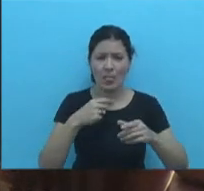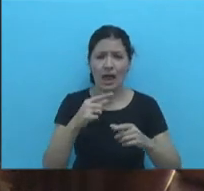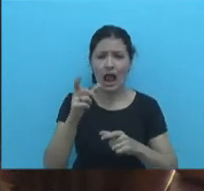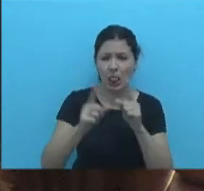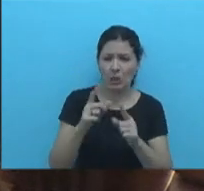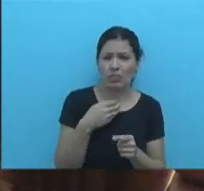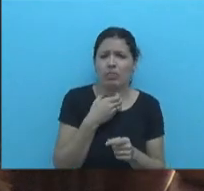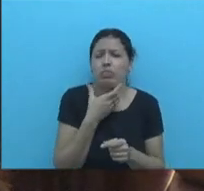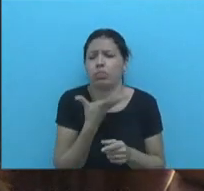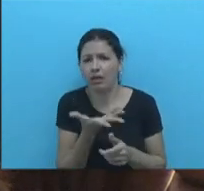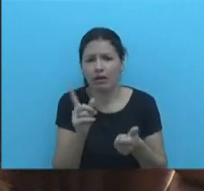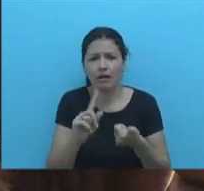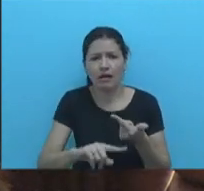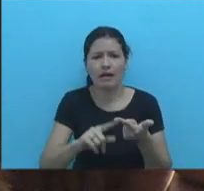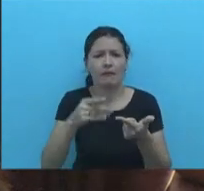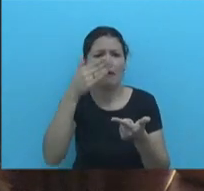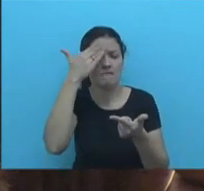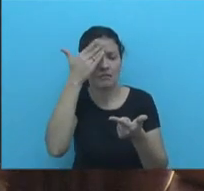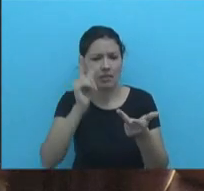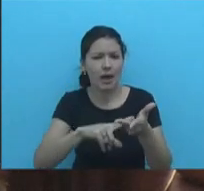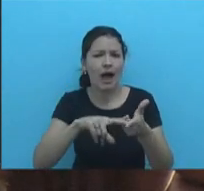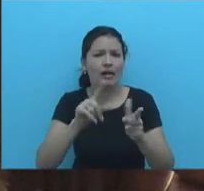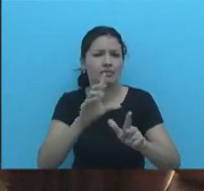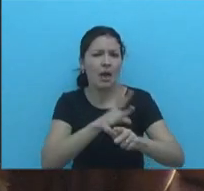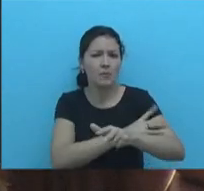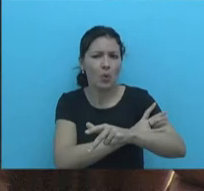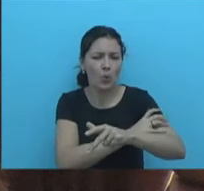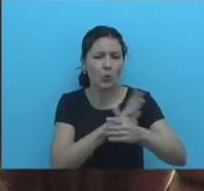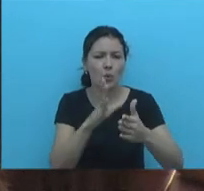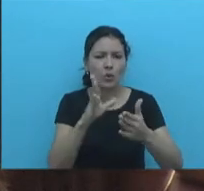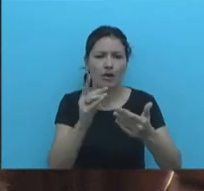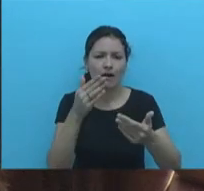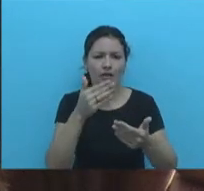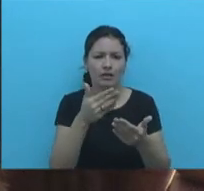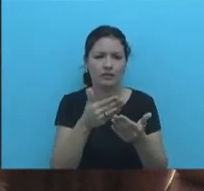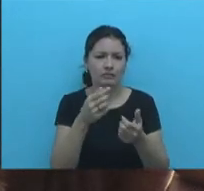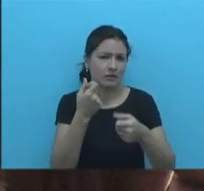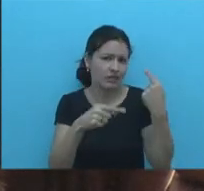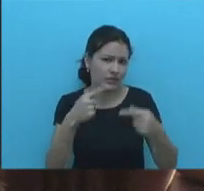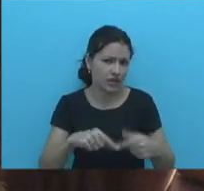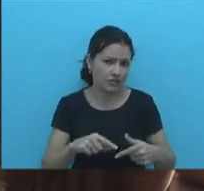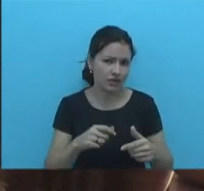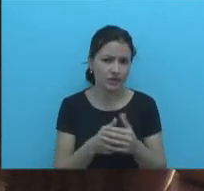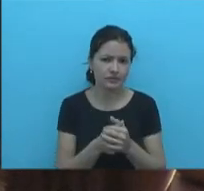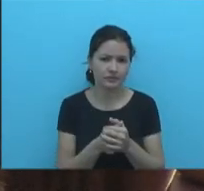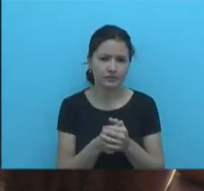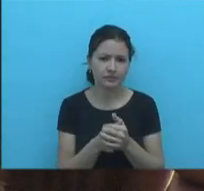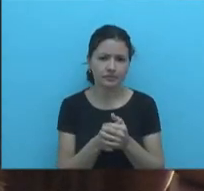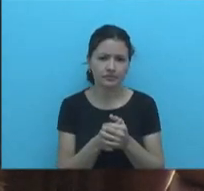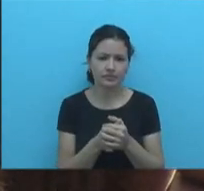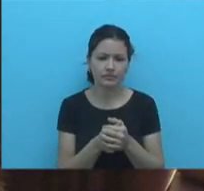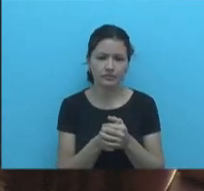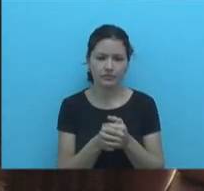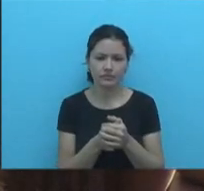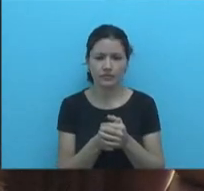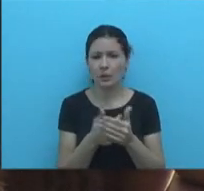y calambres hasta enfermedades entéricas y pulmonares graves. Las aguas negras pueden servir a la transmisión